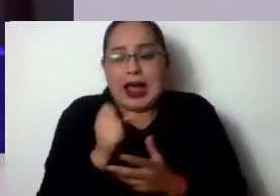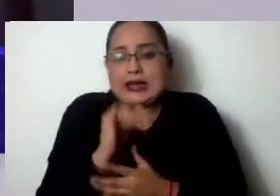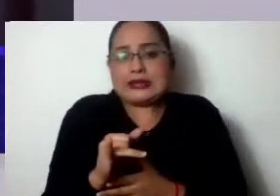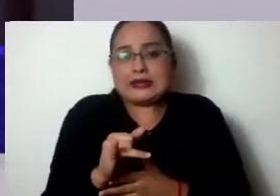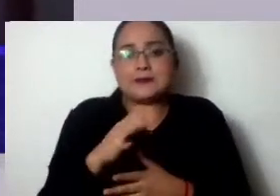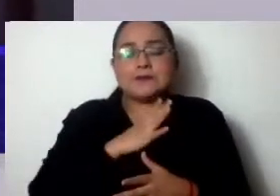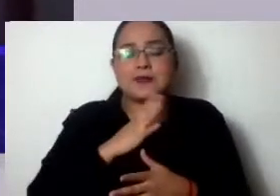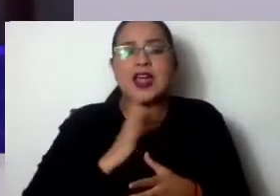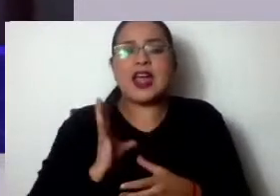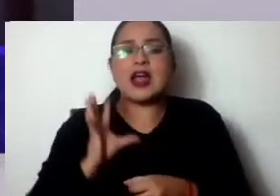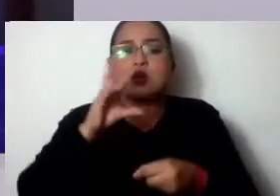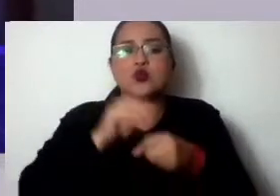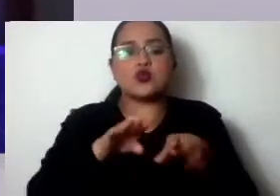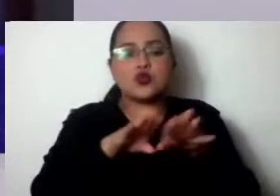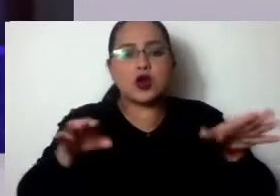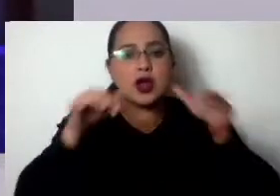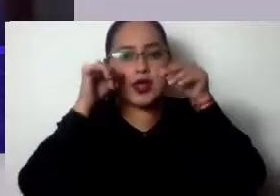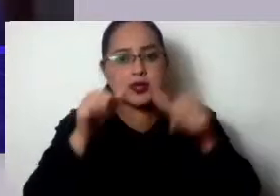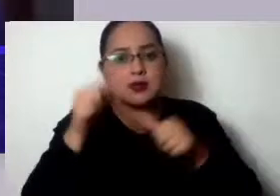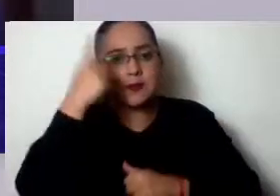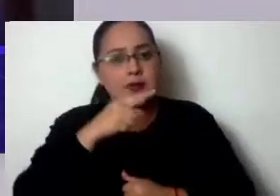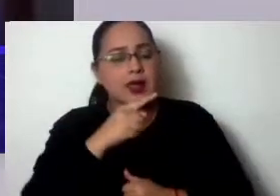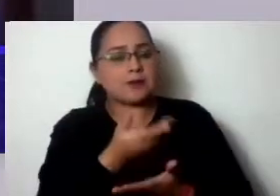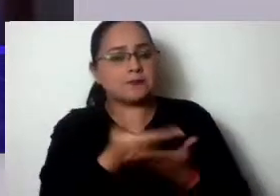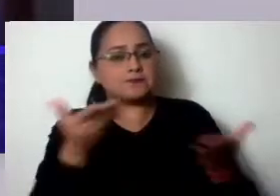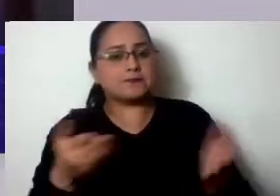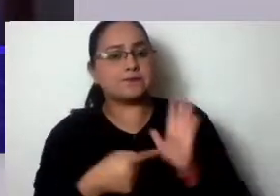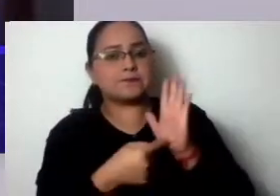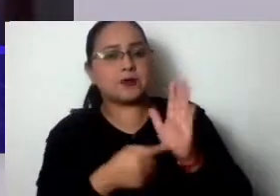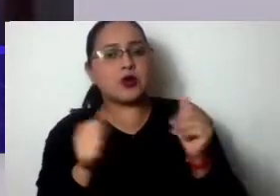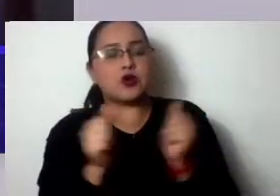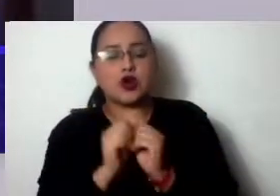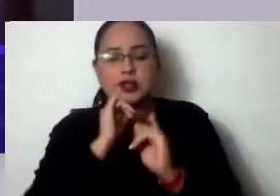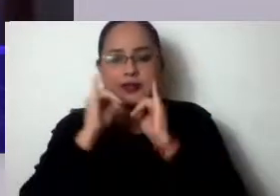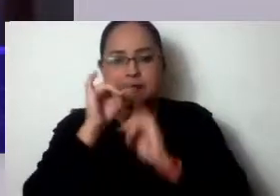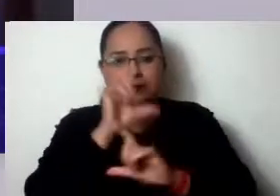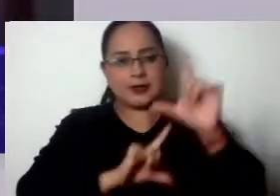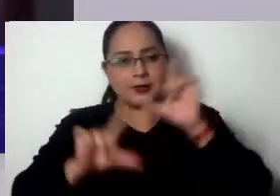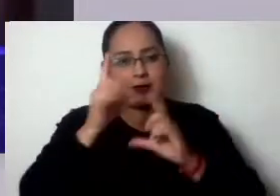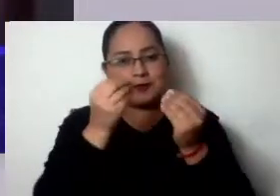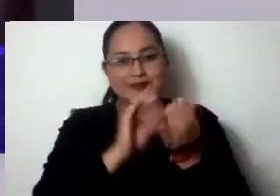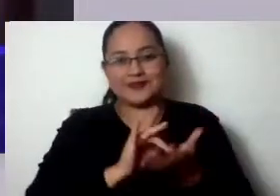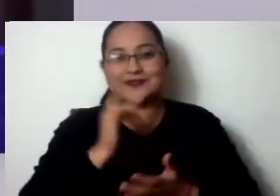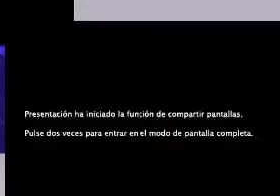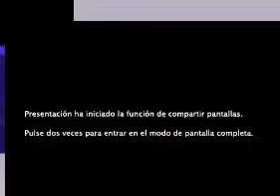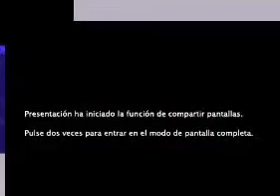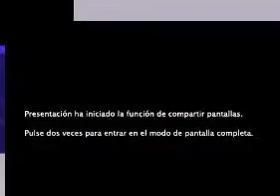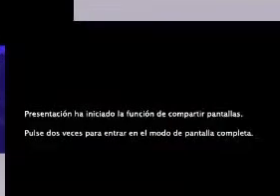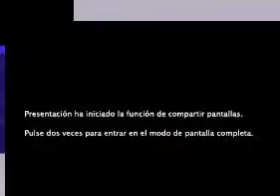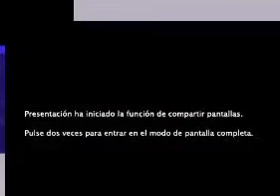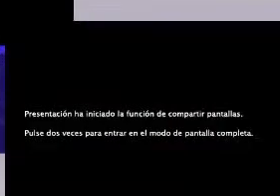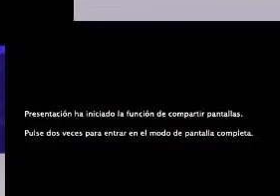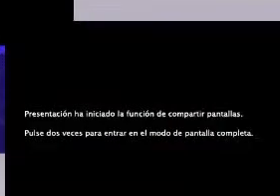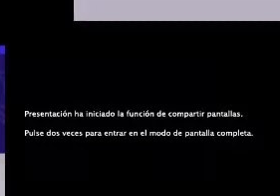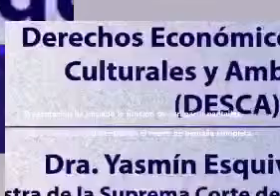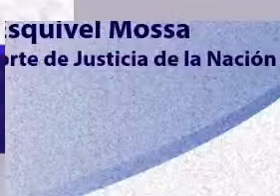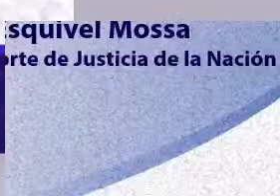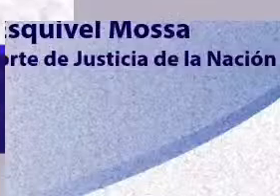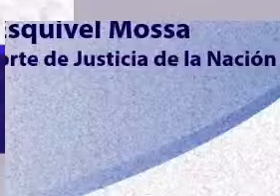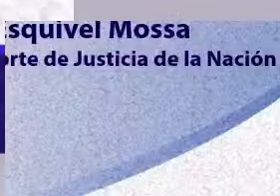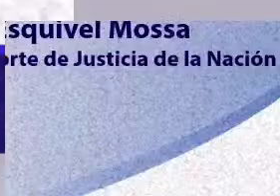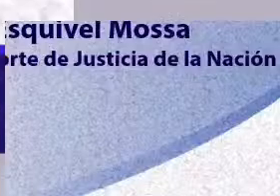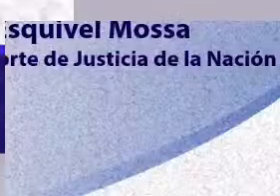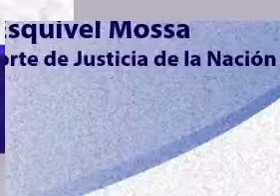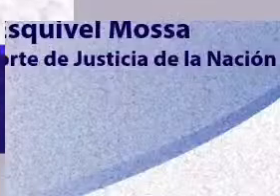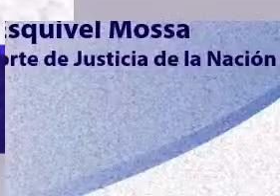inclusivo este aprendizaje a través de estos intérpretes muchísimas gracias pues bien atendiendo a la amable